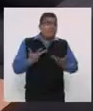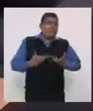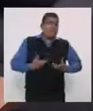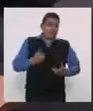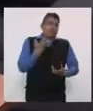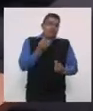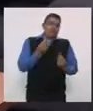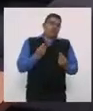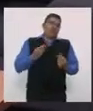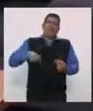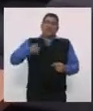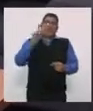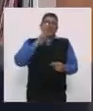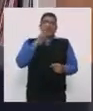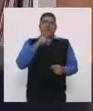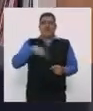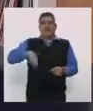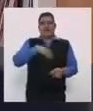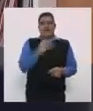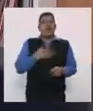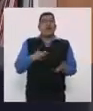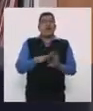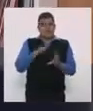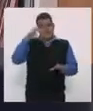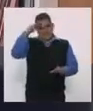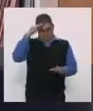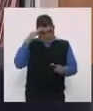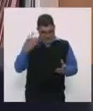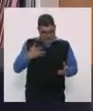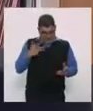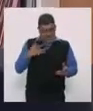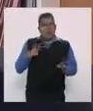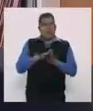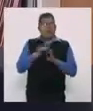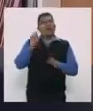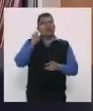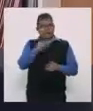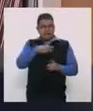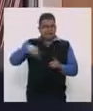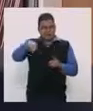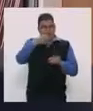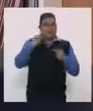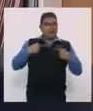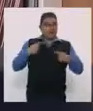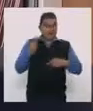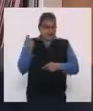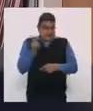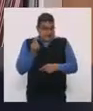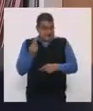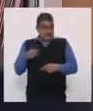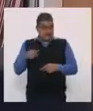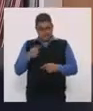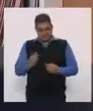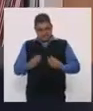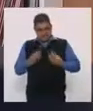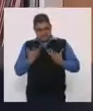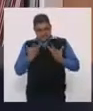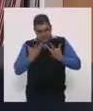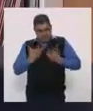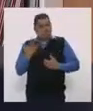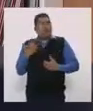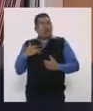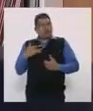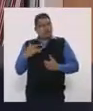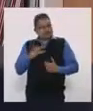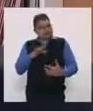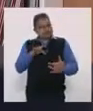comentado, es la... no reflexionamos mucho sobre eso, sobre qué necesita la persona que está viviendo este duelo, sino más